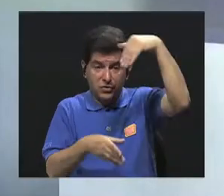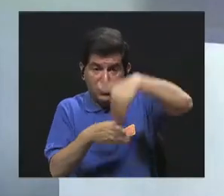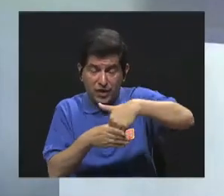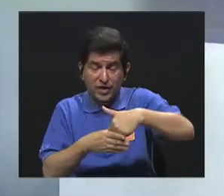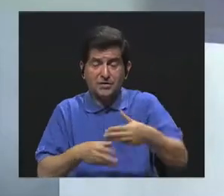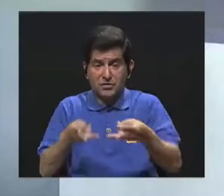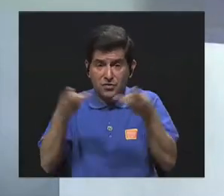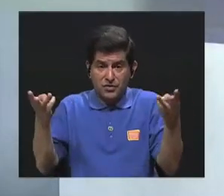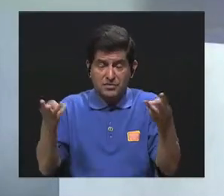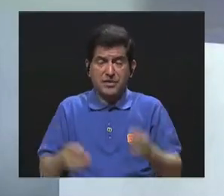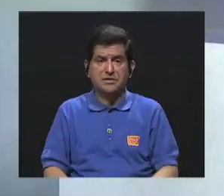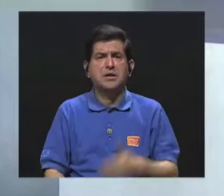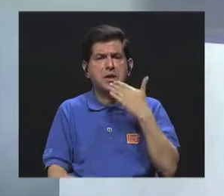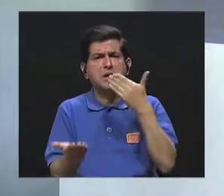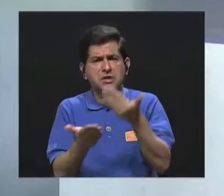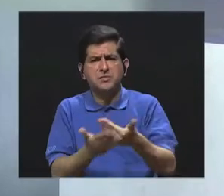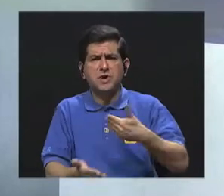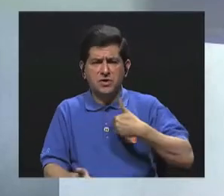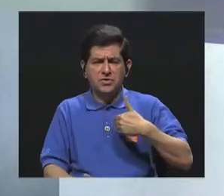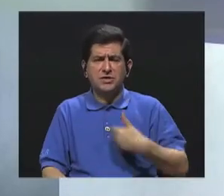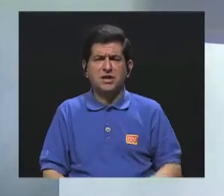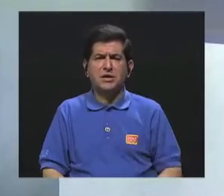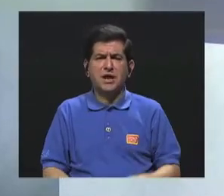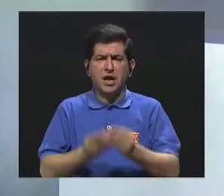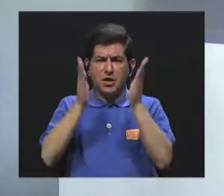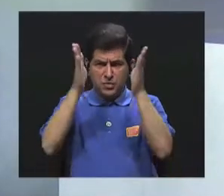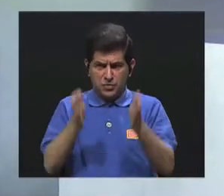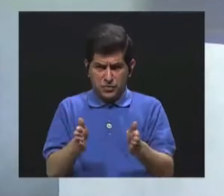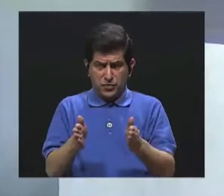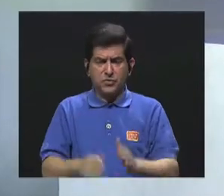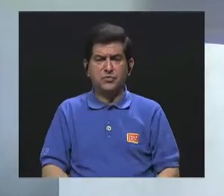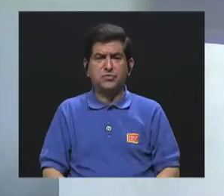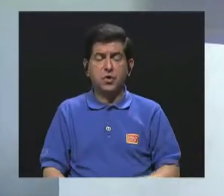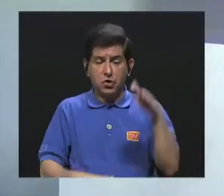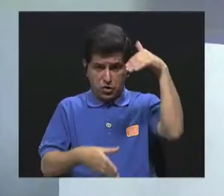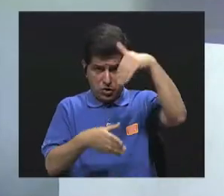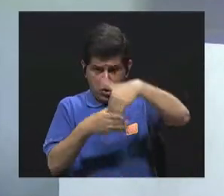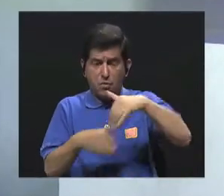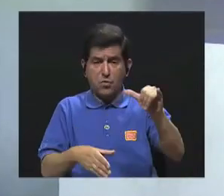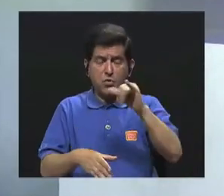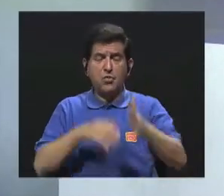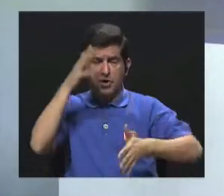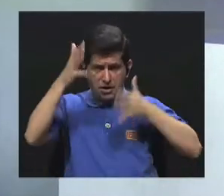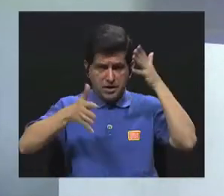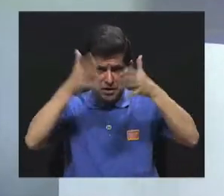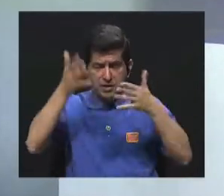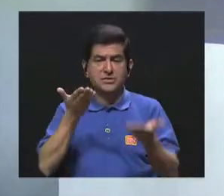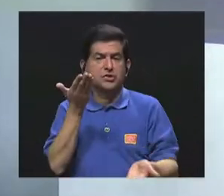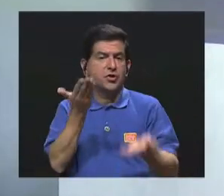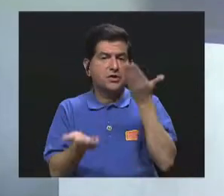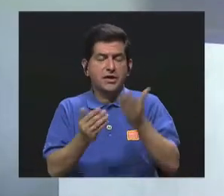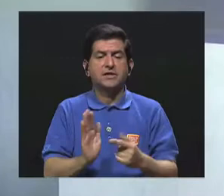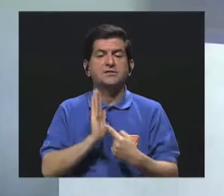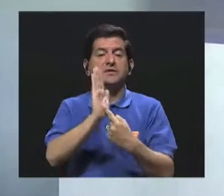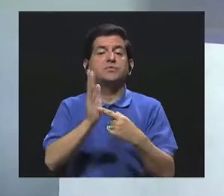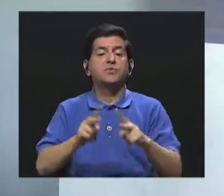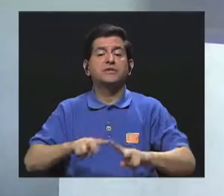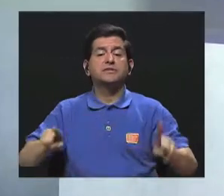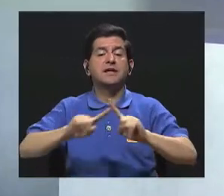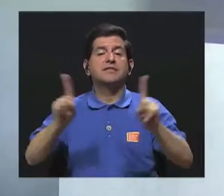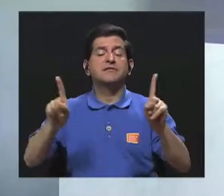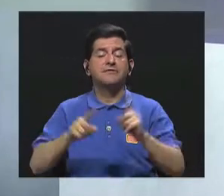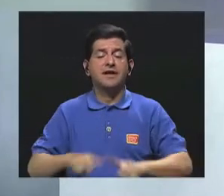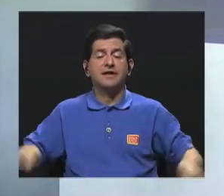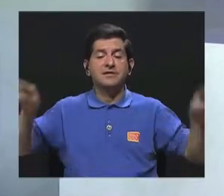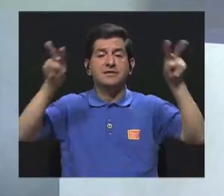había, que está bueno tener una figura de producción que también se involucre en esa parte creativa y que de pronto haga ver ciertos valores que tiene